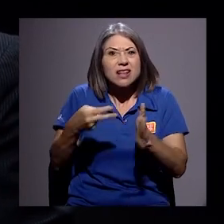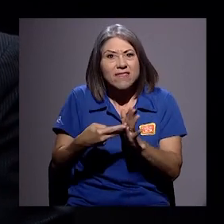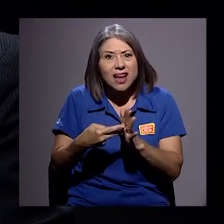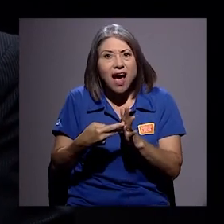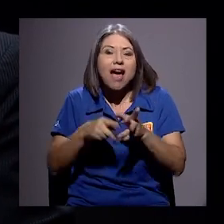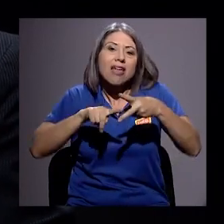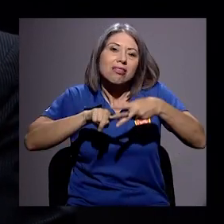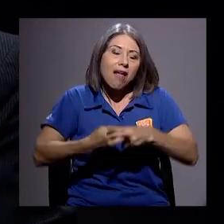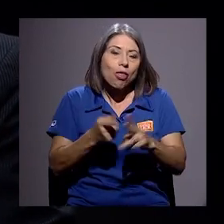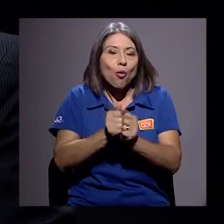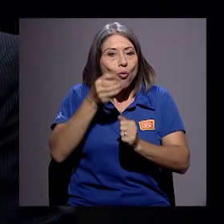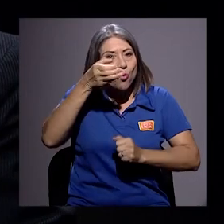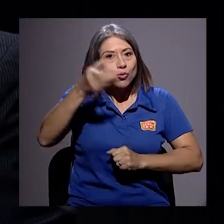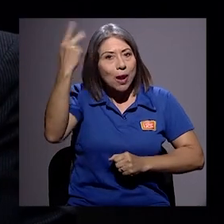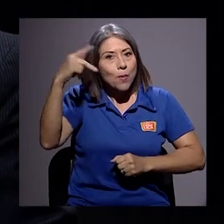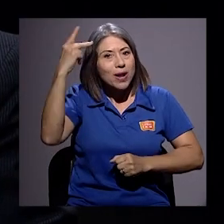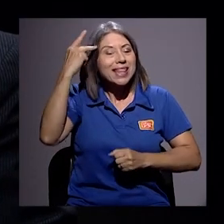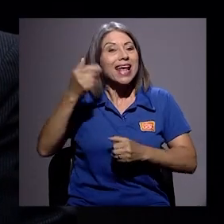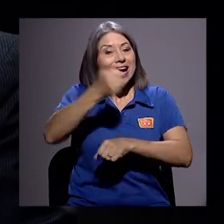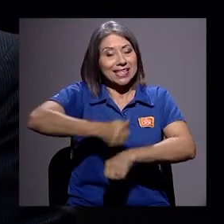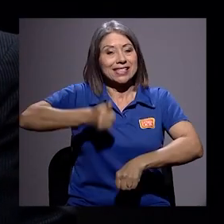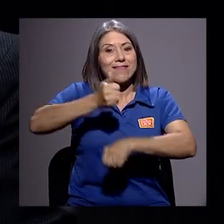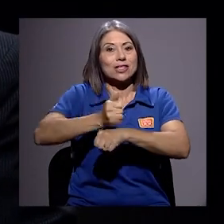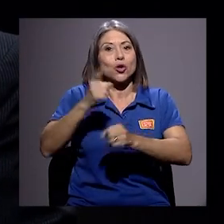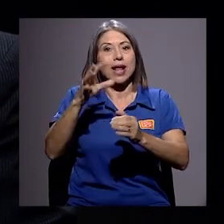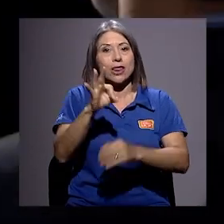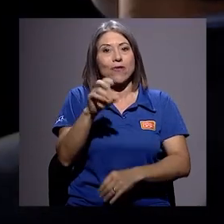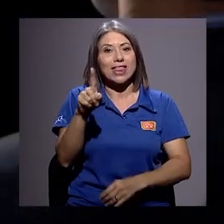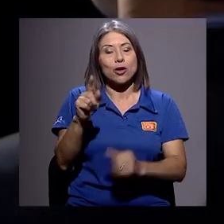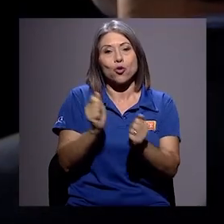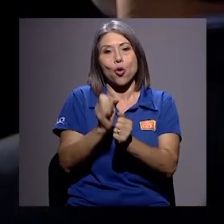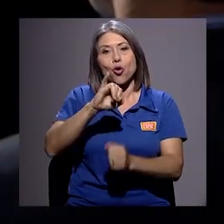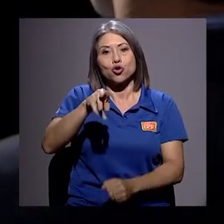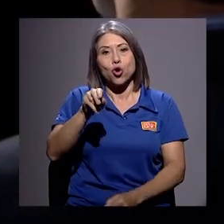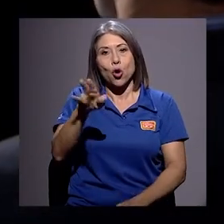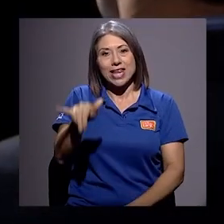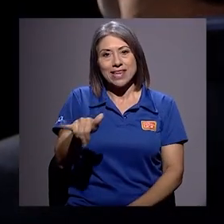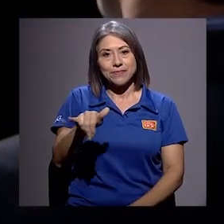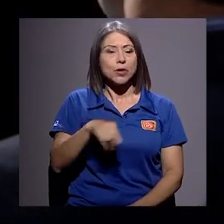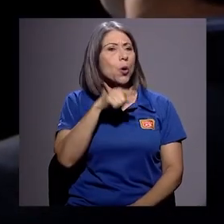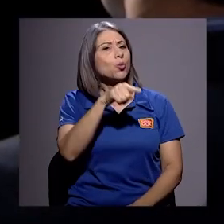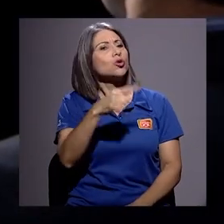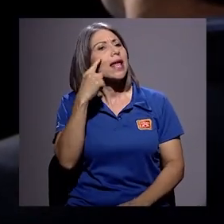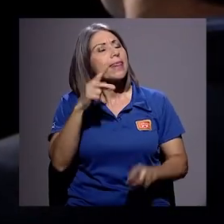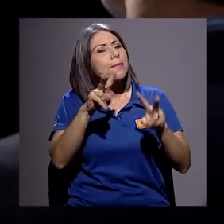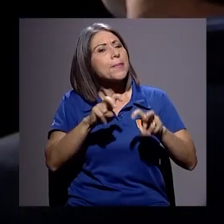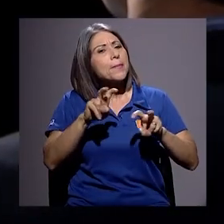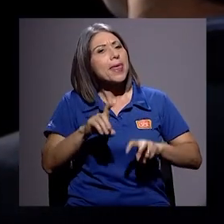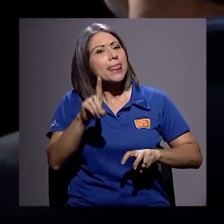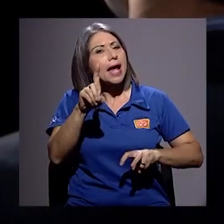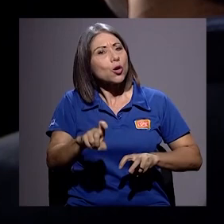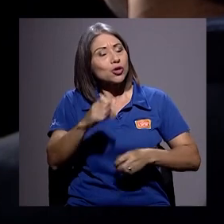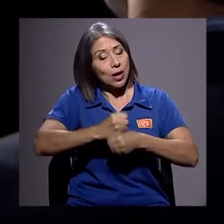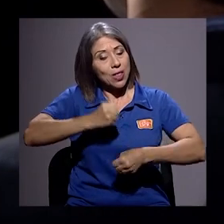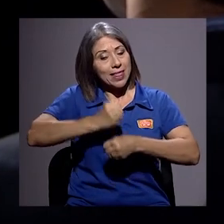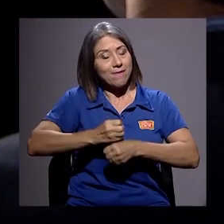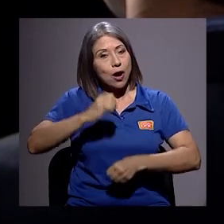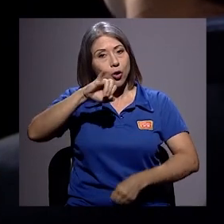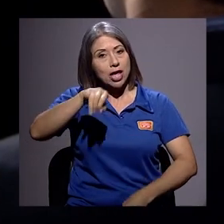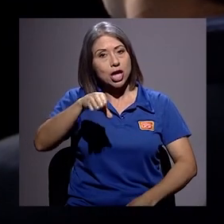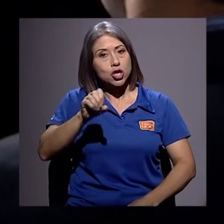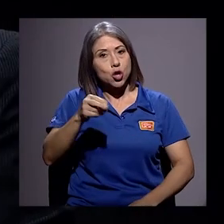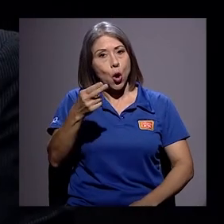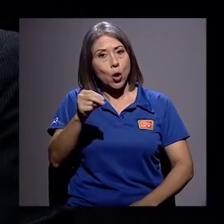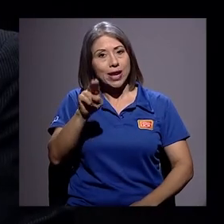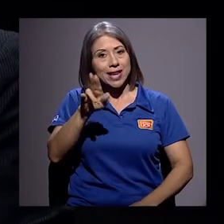que yo instauró a partir del 91 un diagnóstico hace de la del trabajo que he hecho de unión y